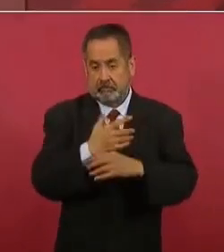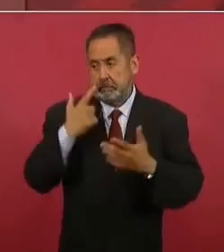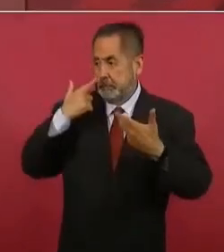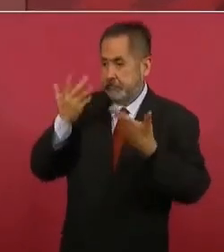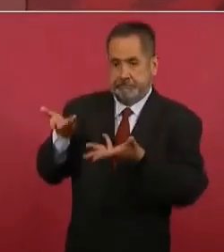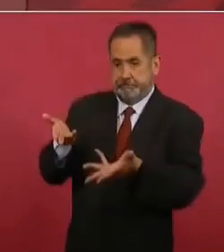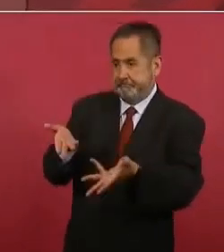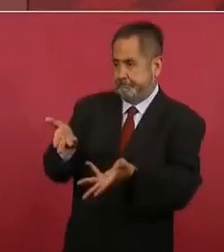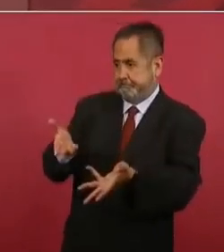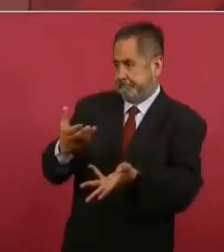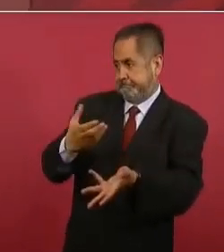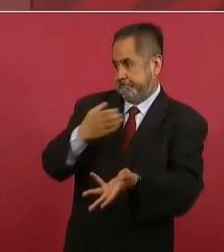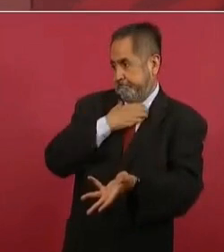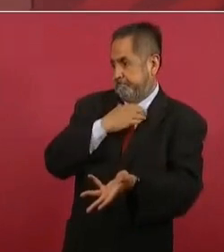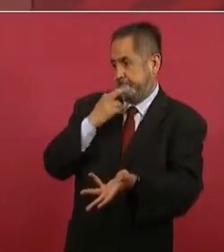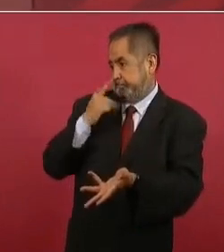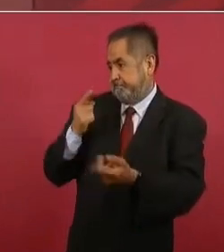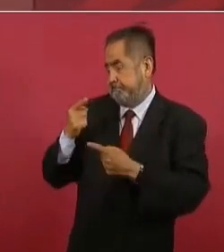del aeropuerto